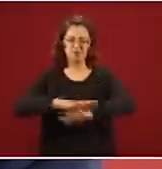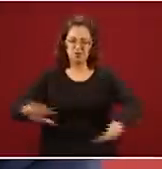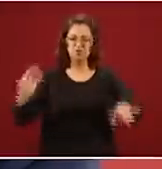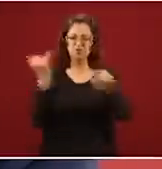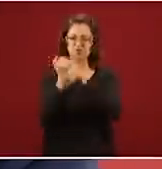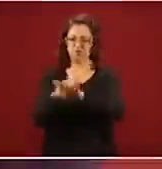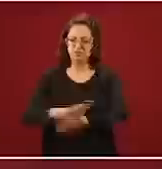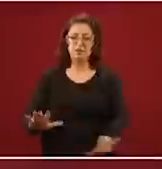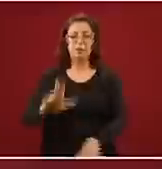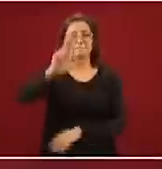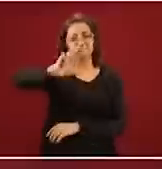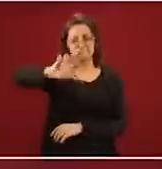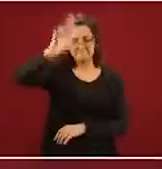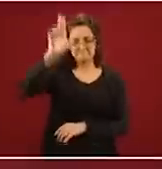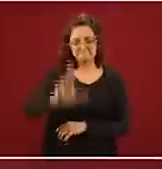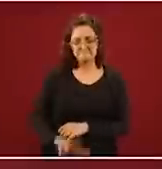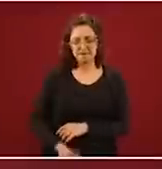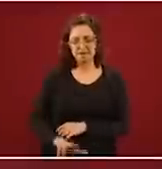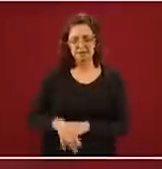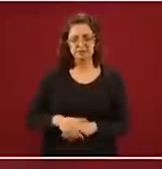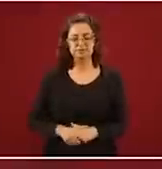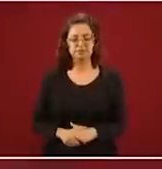los martes. Entonces,